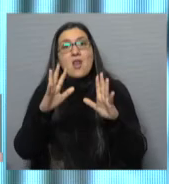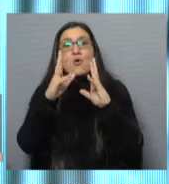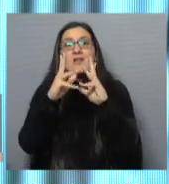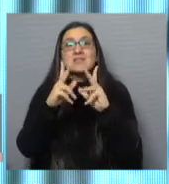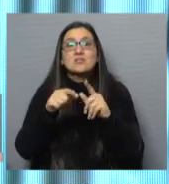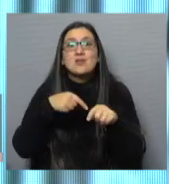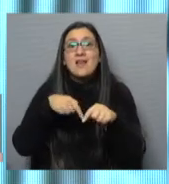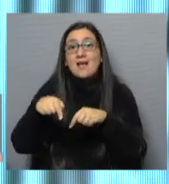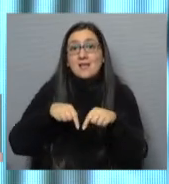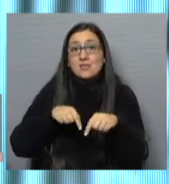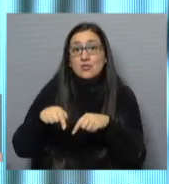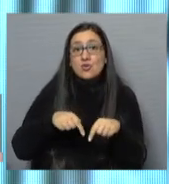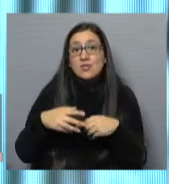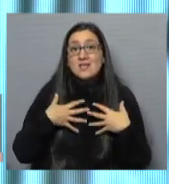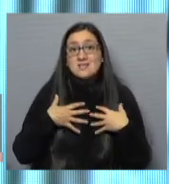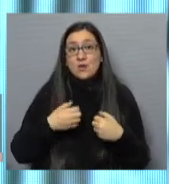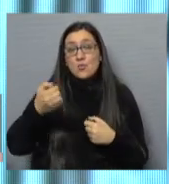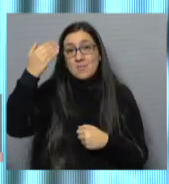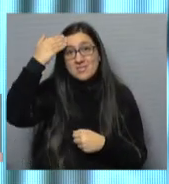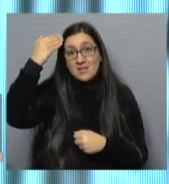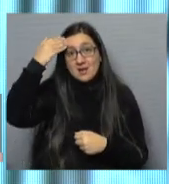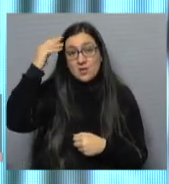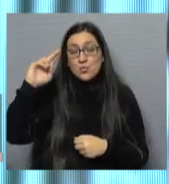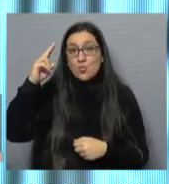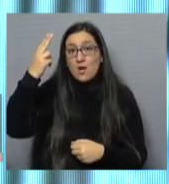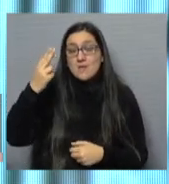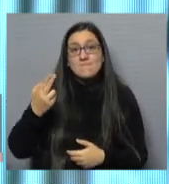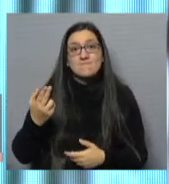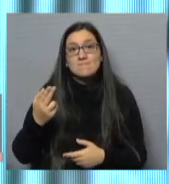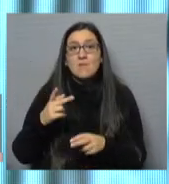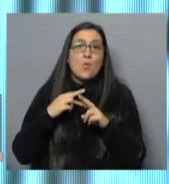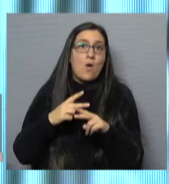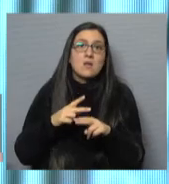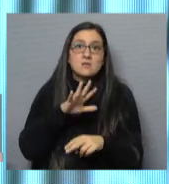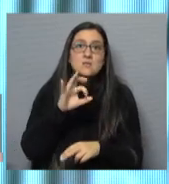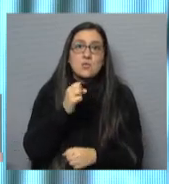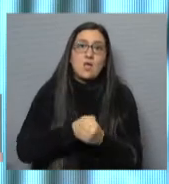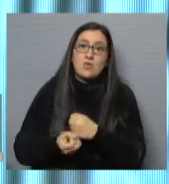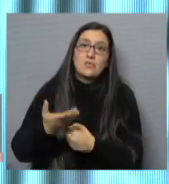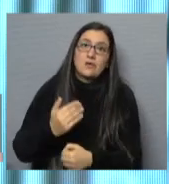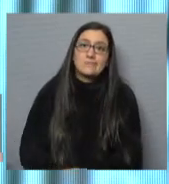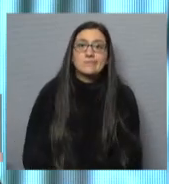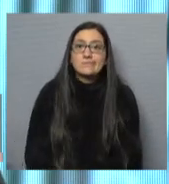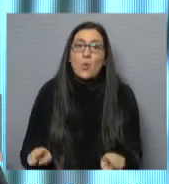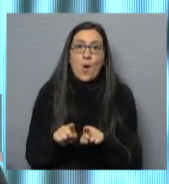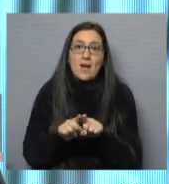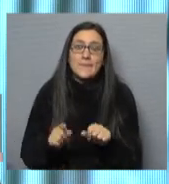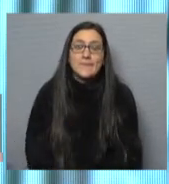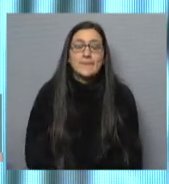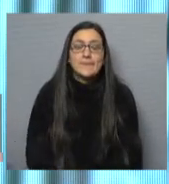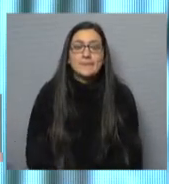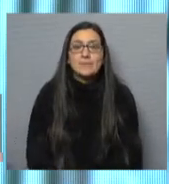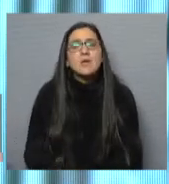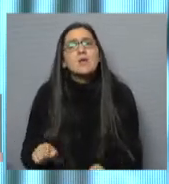y la gestión de la salud mental en el Uruguay está igual que hace 50 años. El ¿igual hospital, en qué